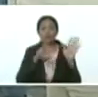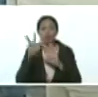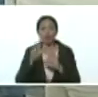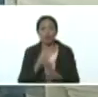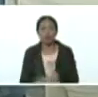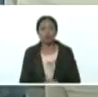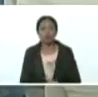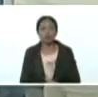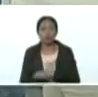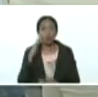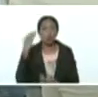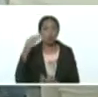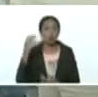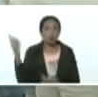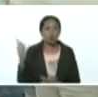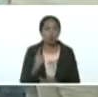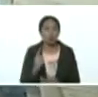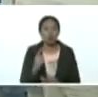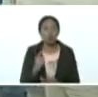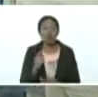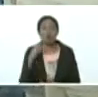pues, llegó octubre.